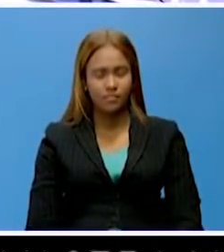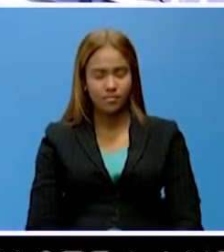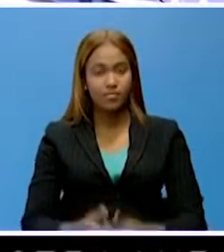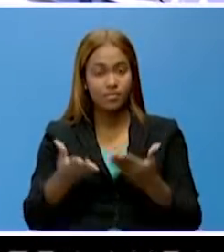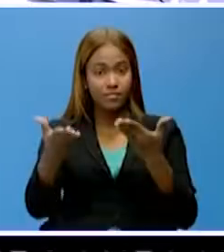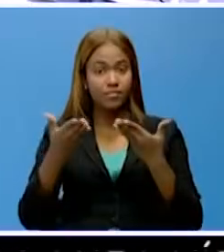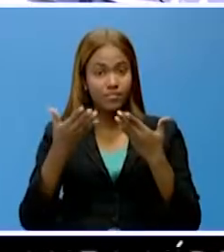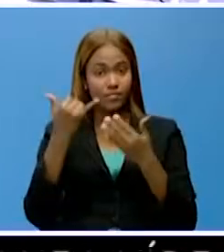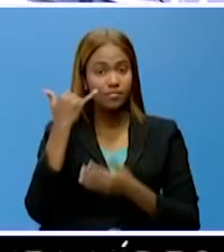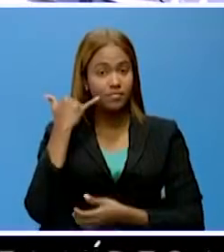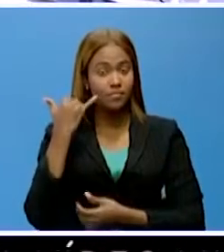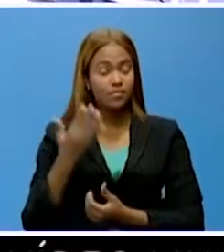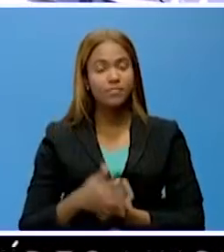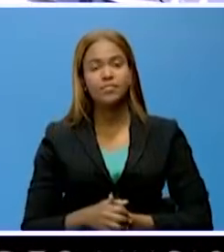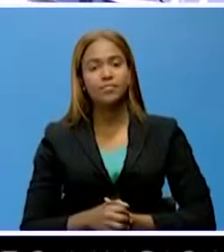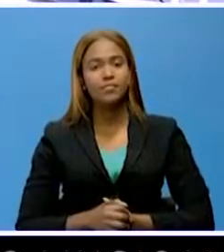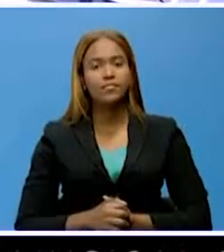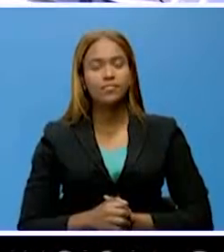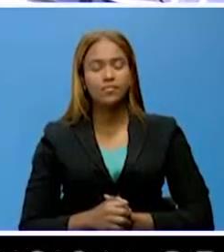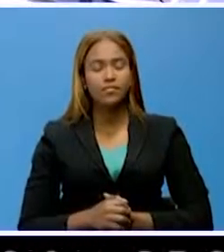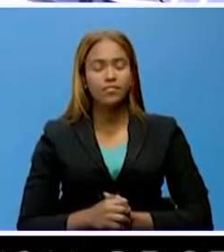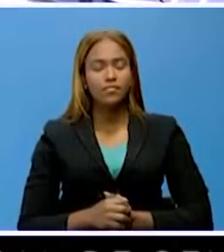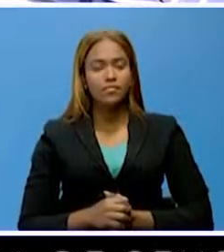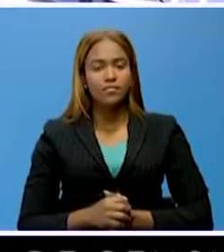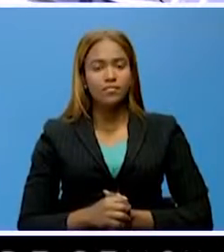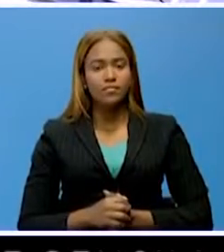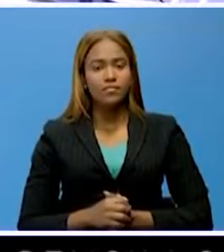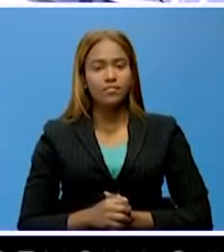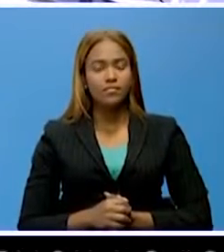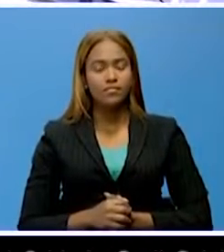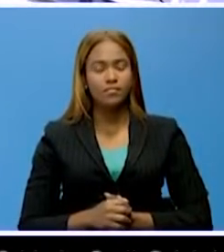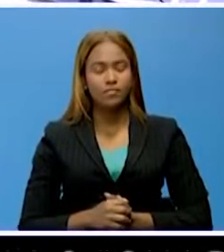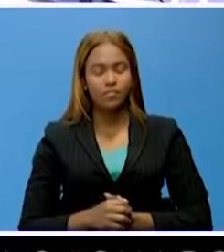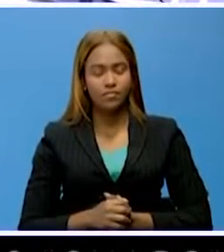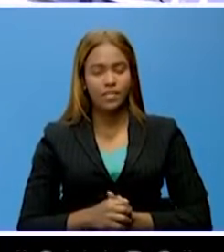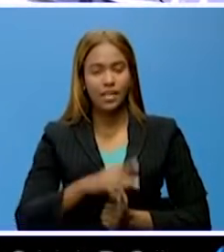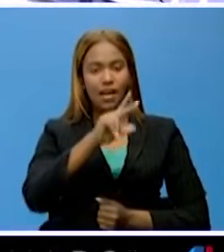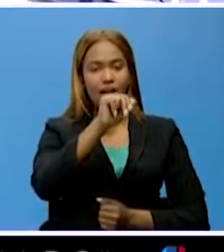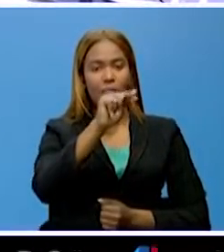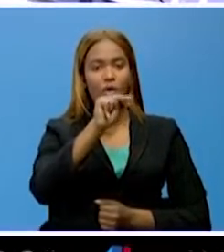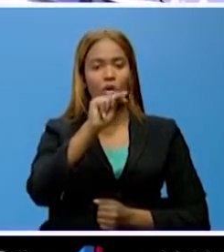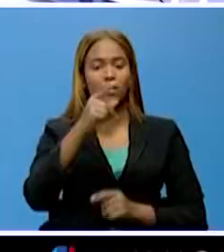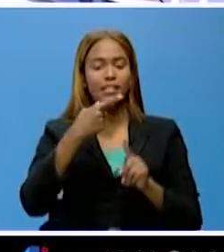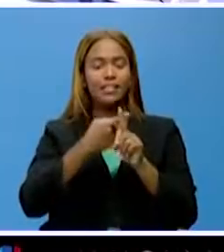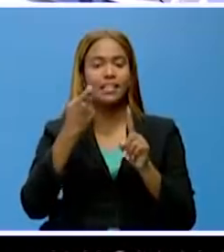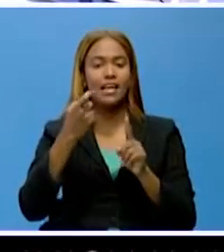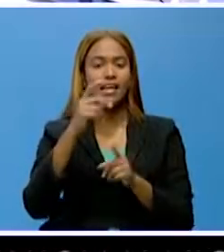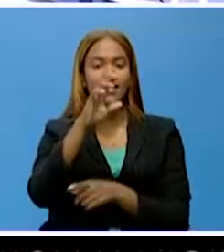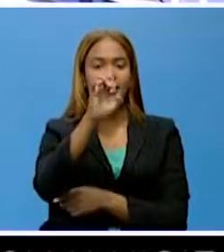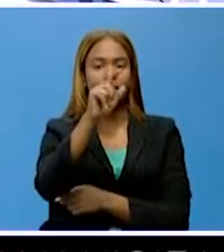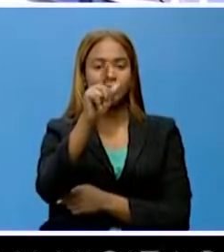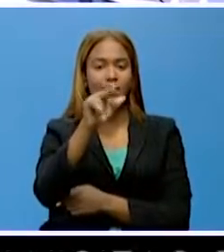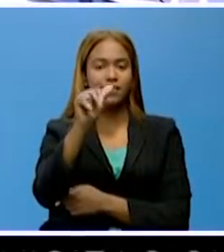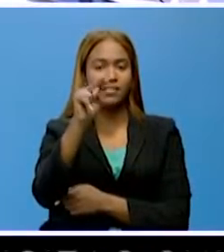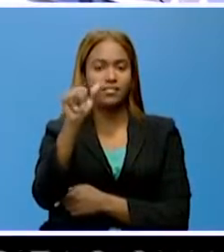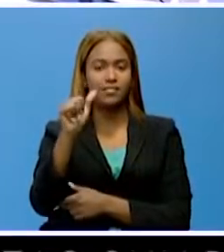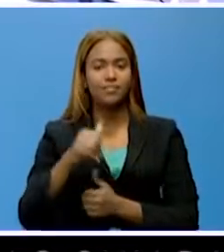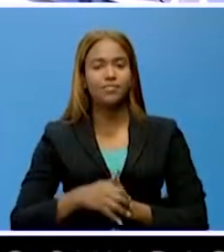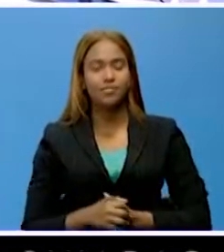Adelante. A ver si le escuchamos. Don Ramón Tavera, de Esperanza. Adelante, don Ramón, cuéntenos.